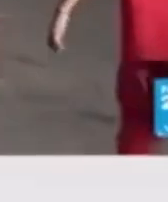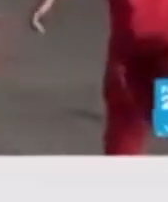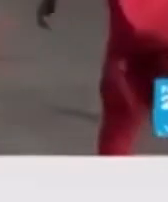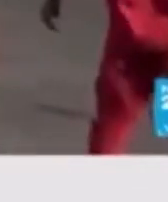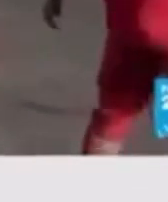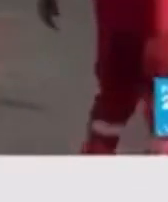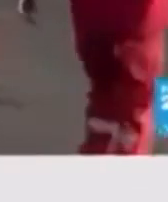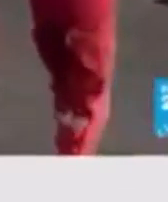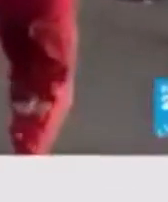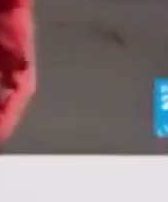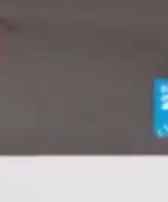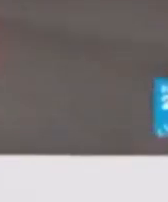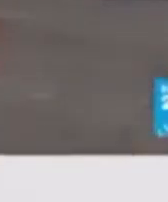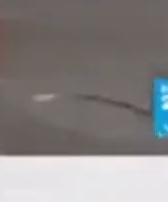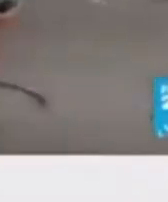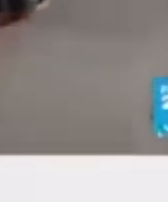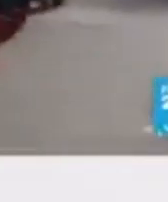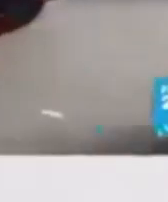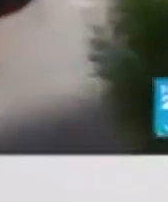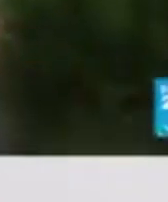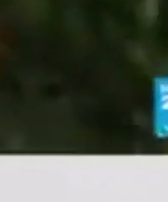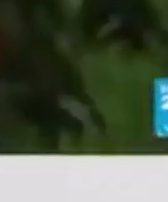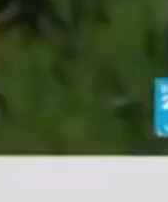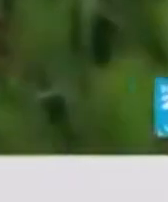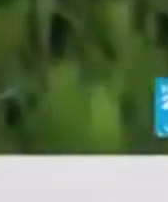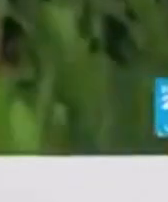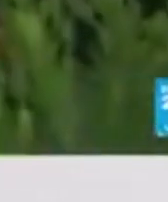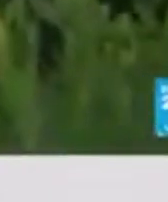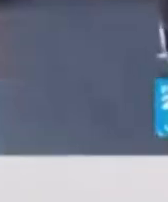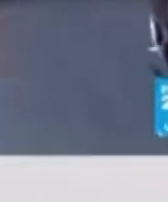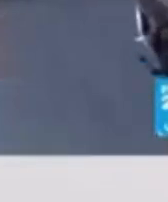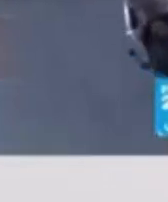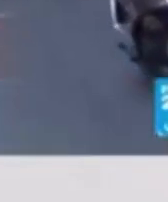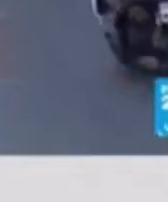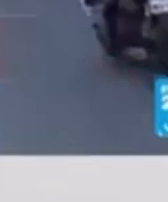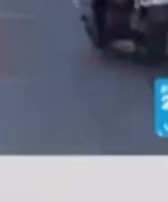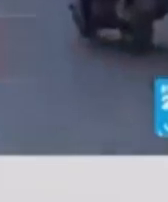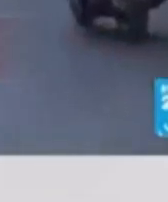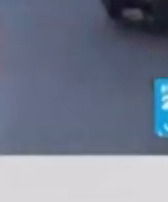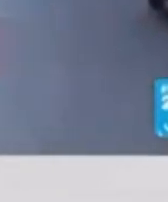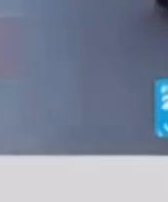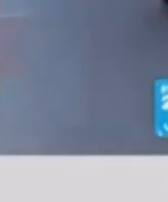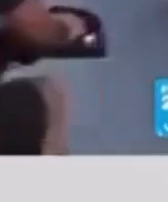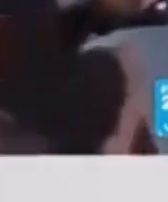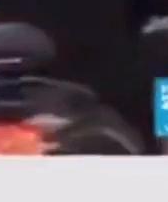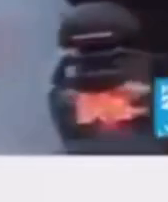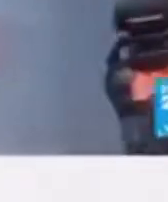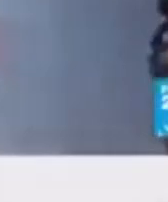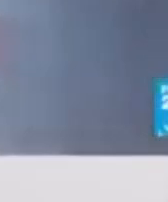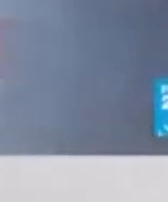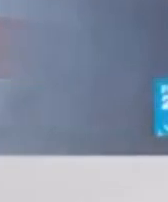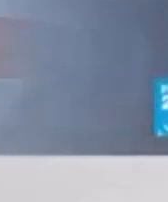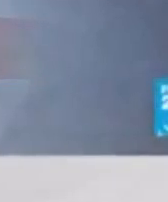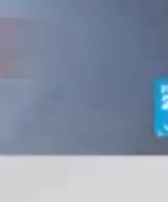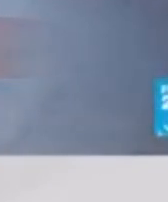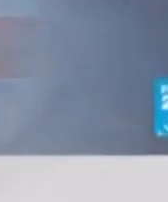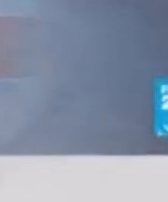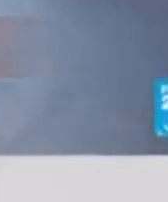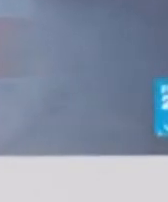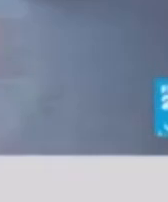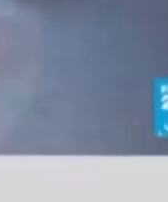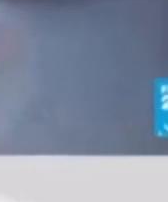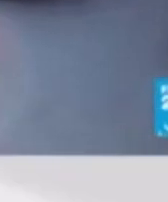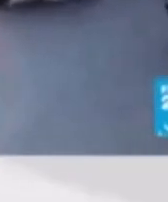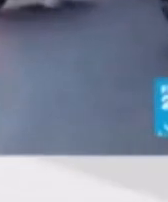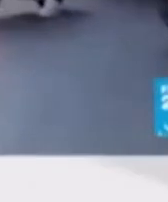algo que está organizado por el gobierno de Benjamín Netanyahu. De hecho, el movimiento Hezbollah ha dejado de utilizar